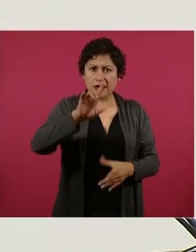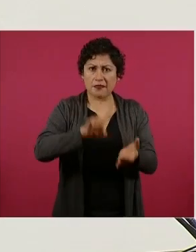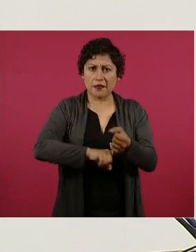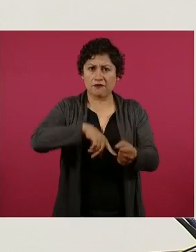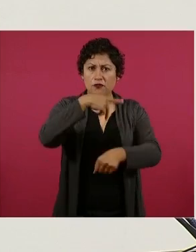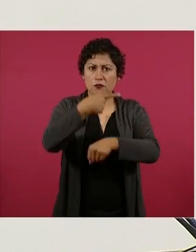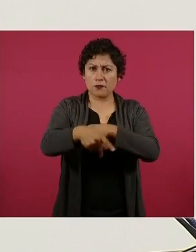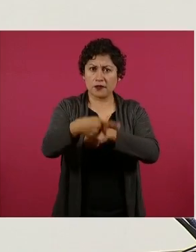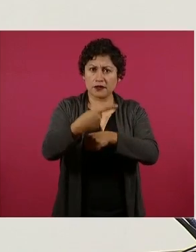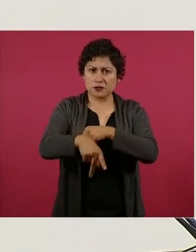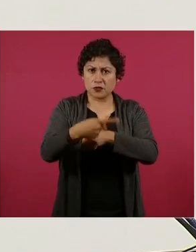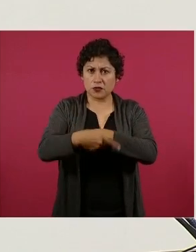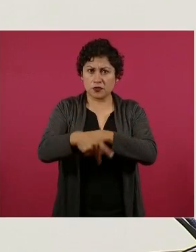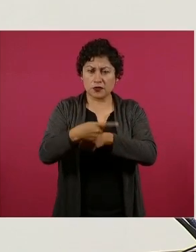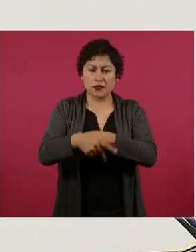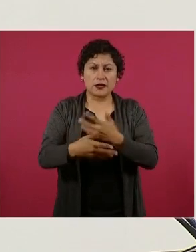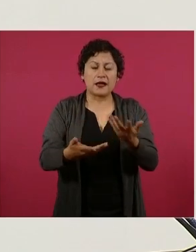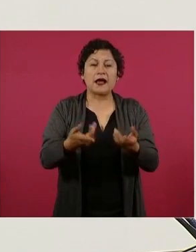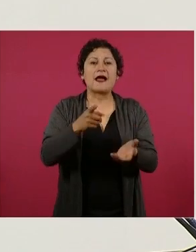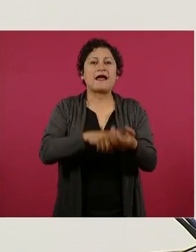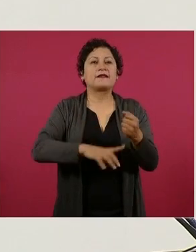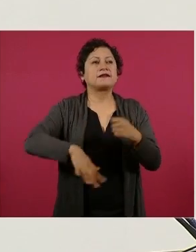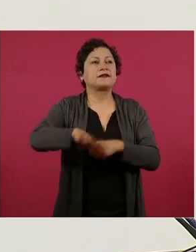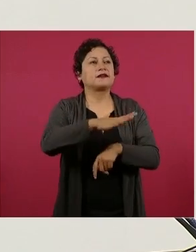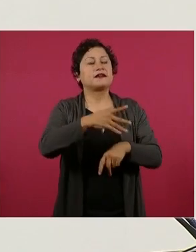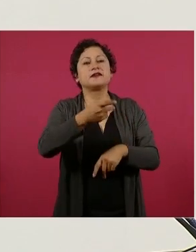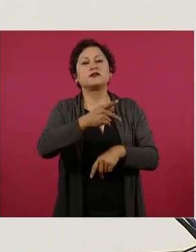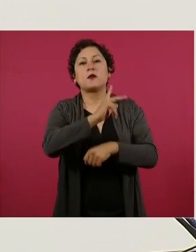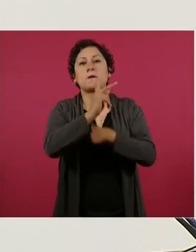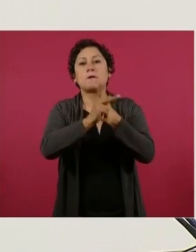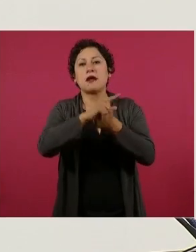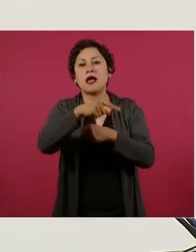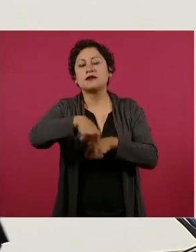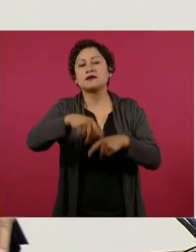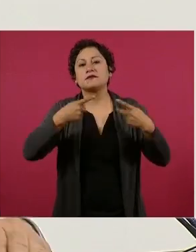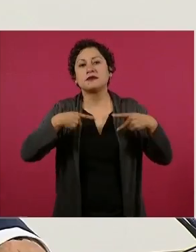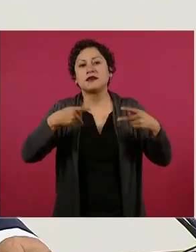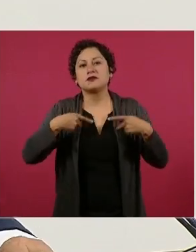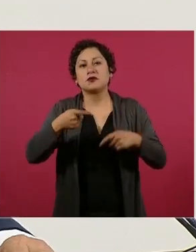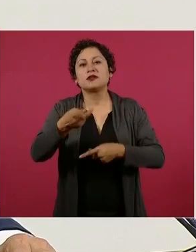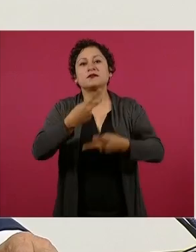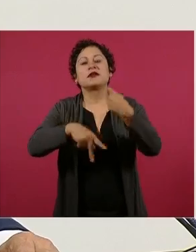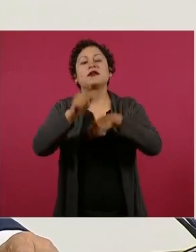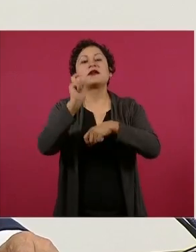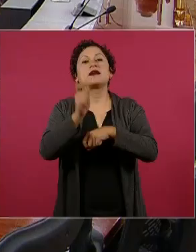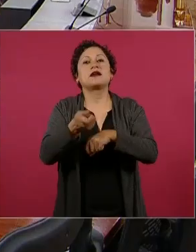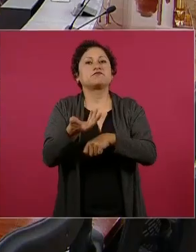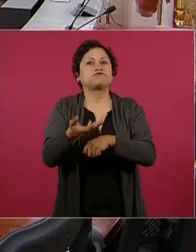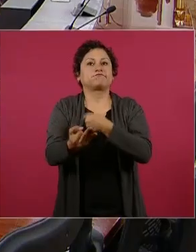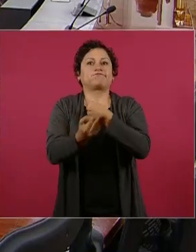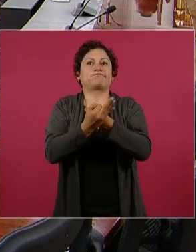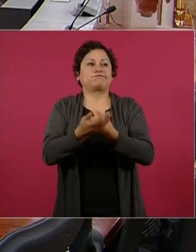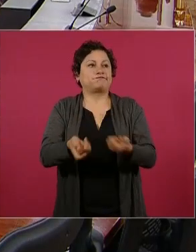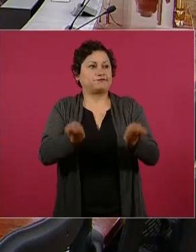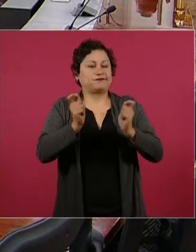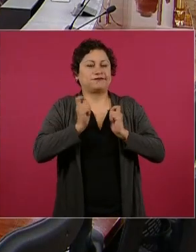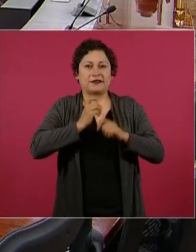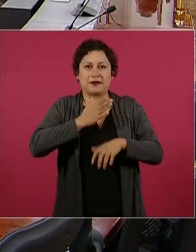Entonces, ojalá y